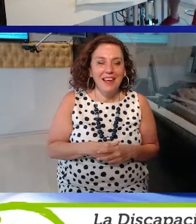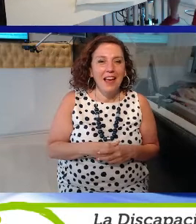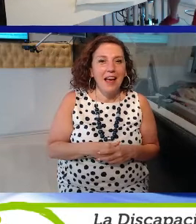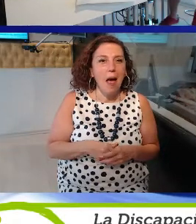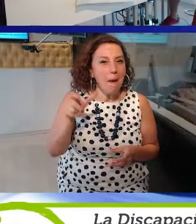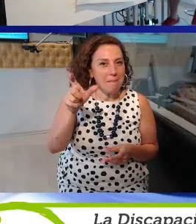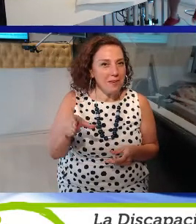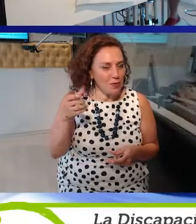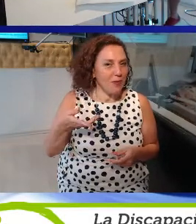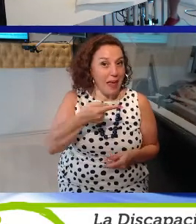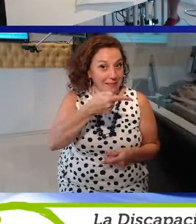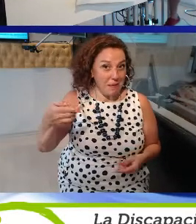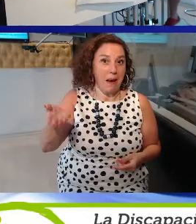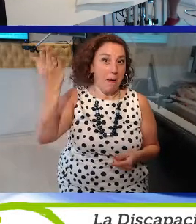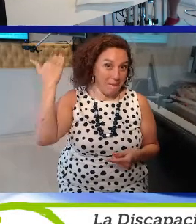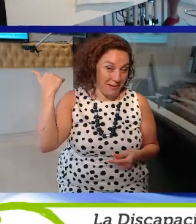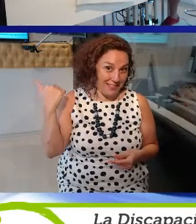pasada... Que